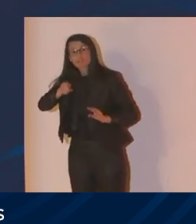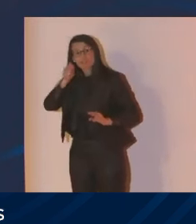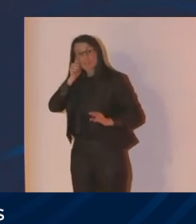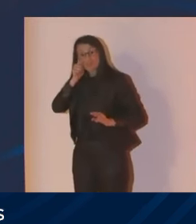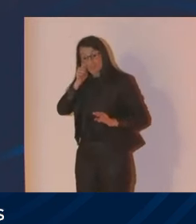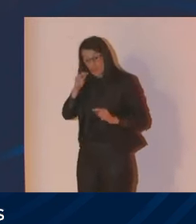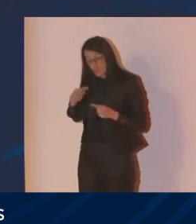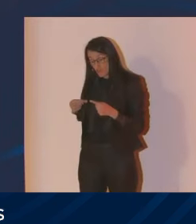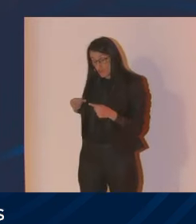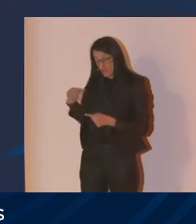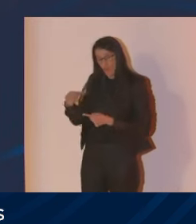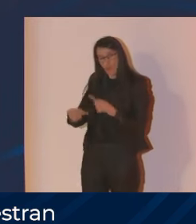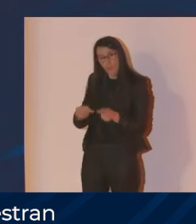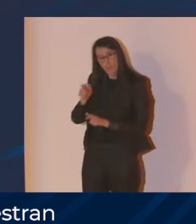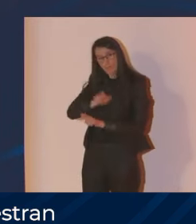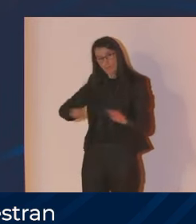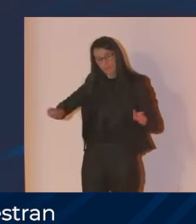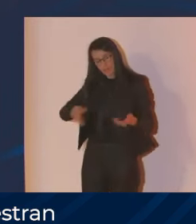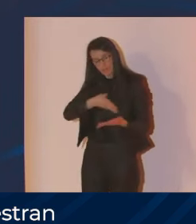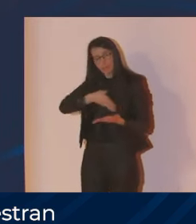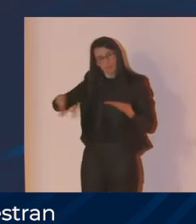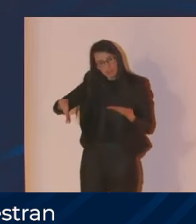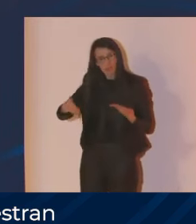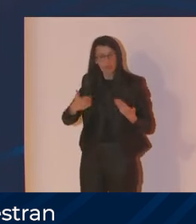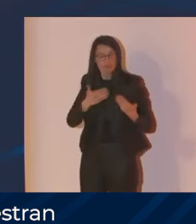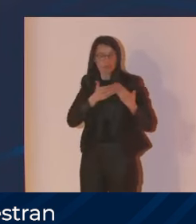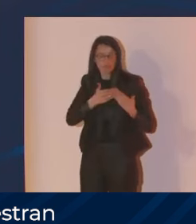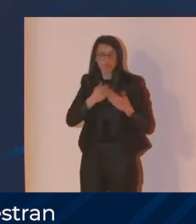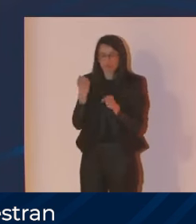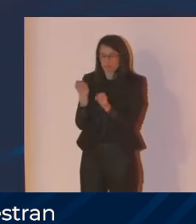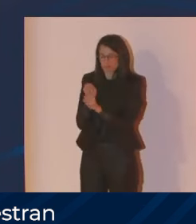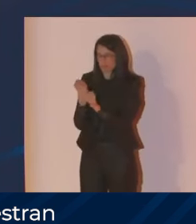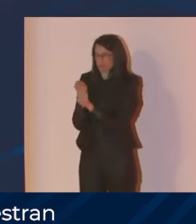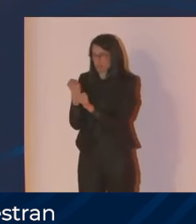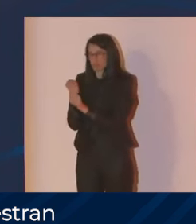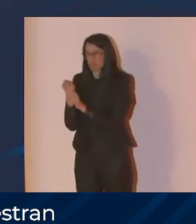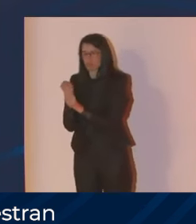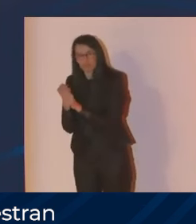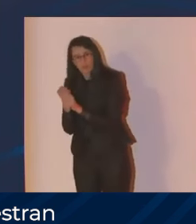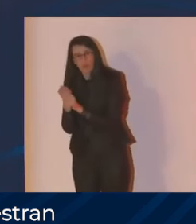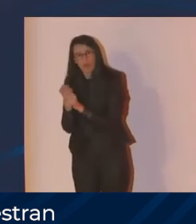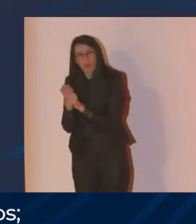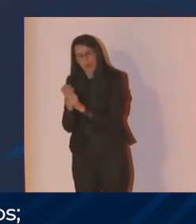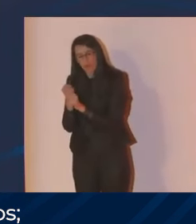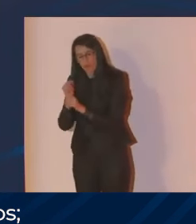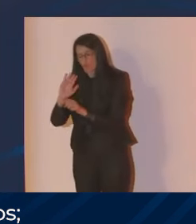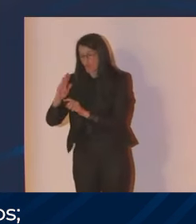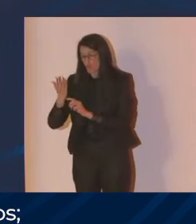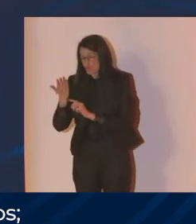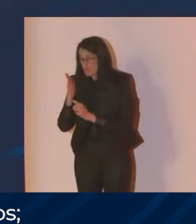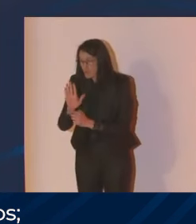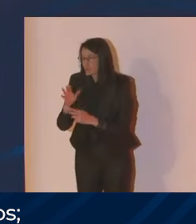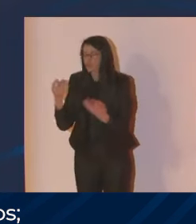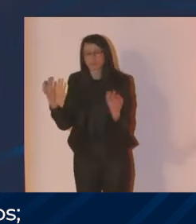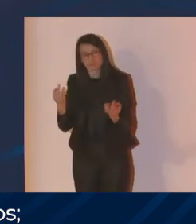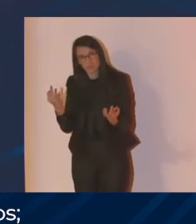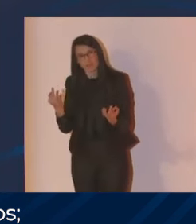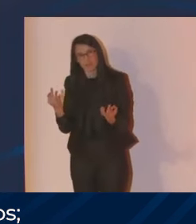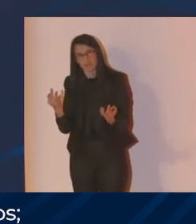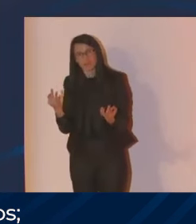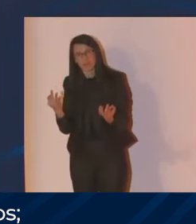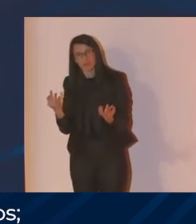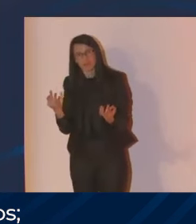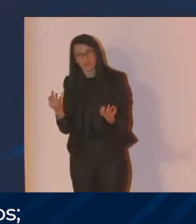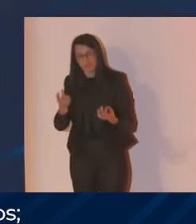diario de millones de personas voluntarias y trabajadoras que nos demuestran que somos en la medida en